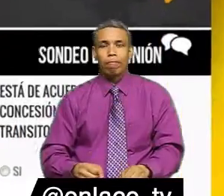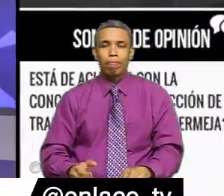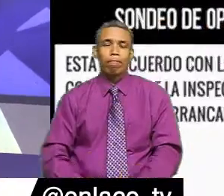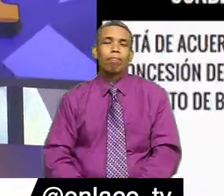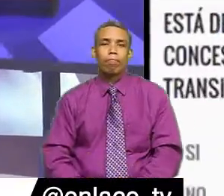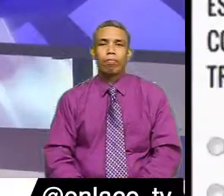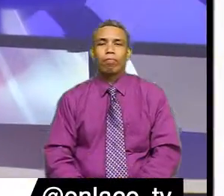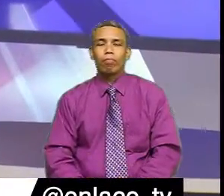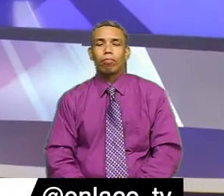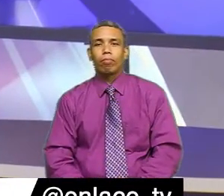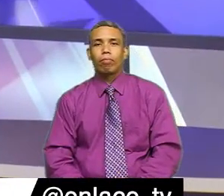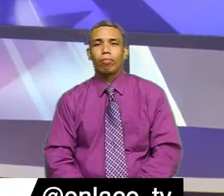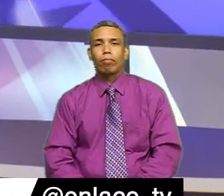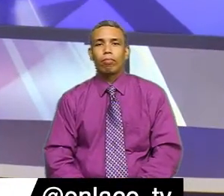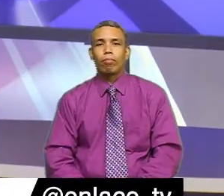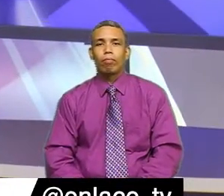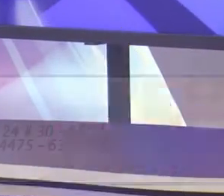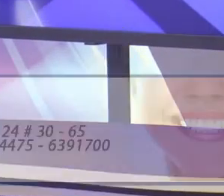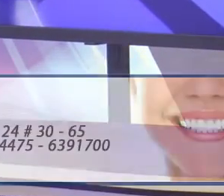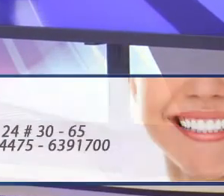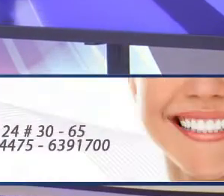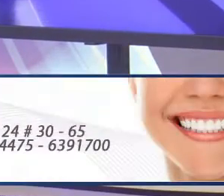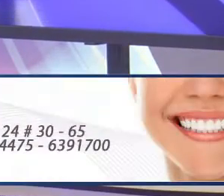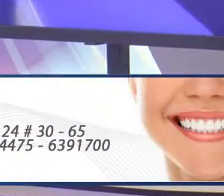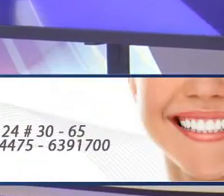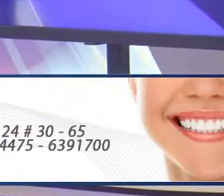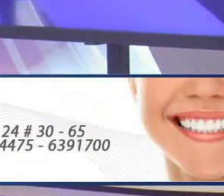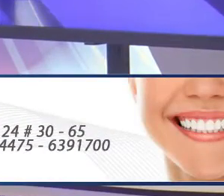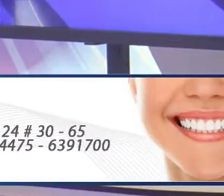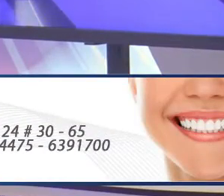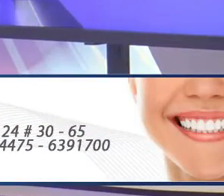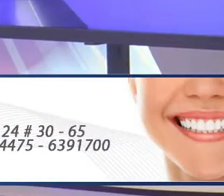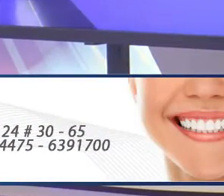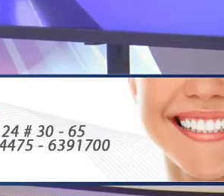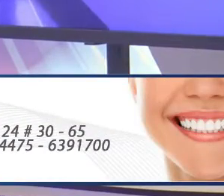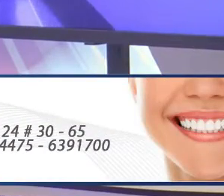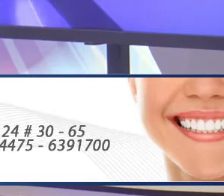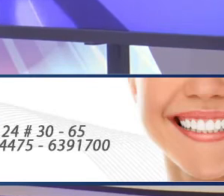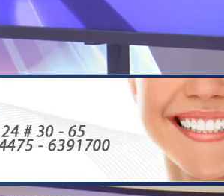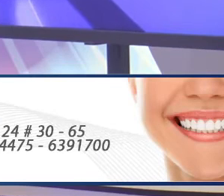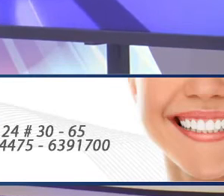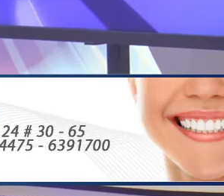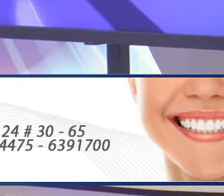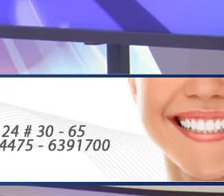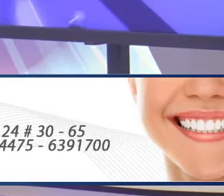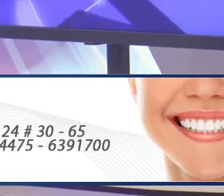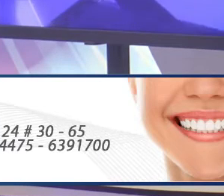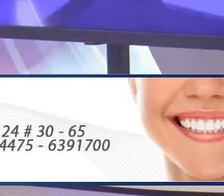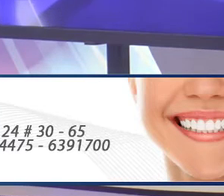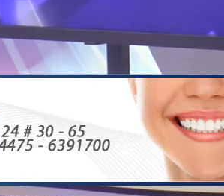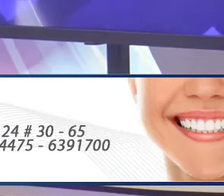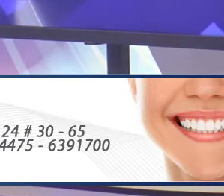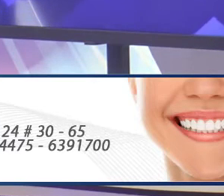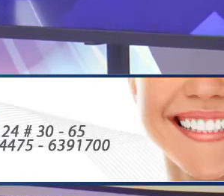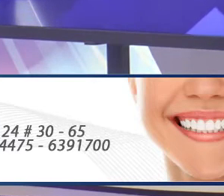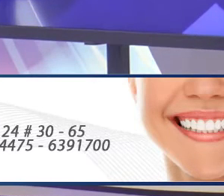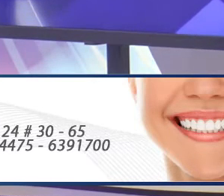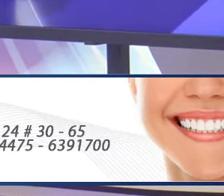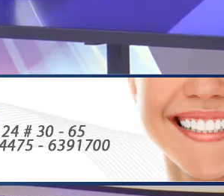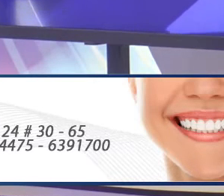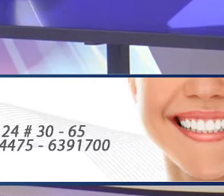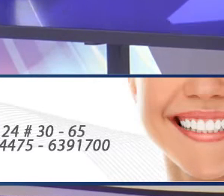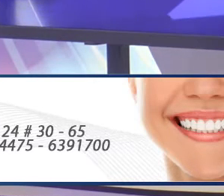www.enlacetelevisión.com. Visítenos. Su sonrisa saltará a la vista con tecnología especializada de Crom, Cavitron para limpieza avanzada, equipos de